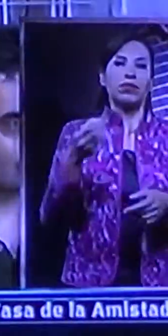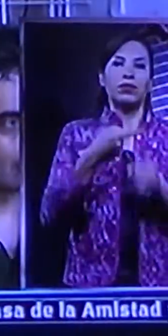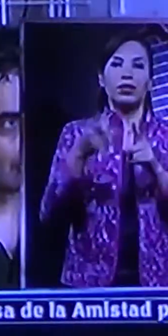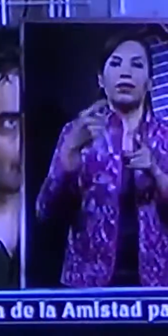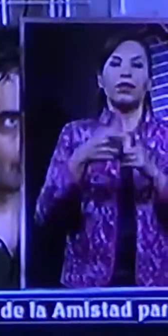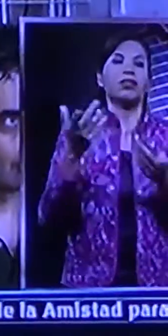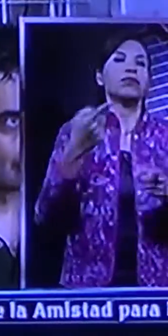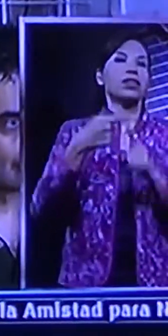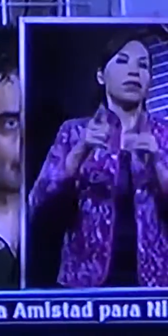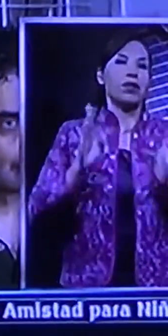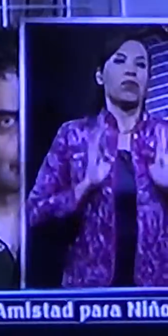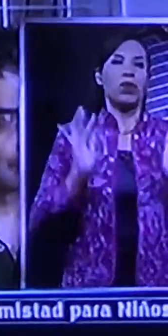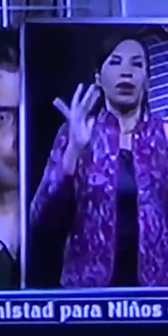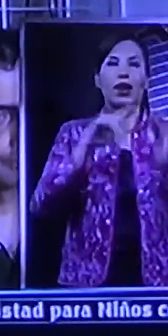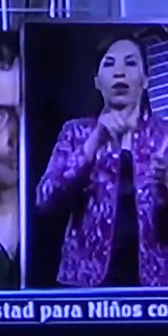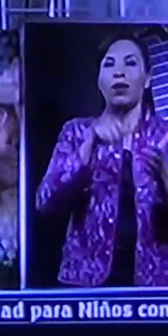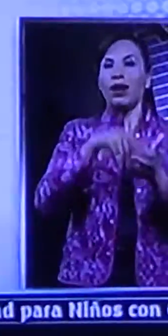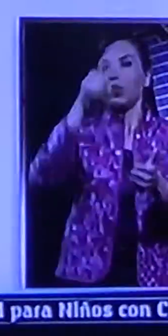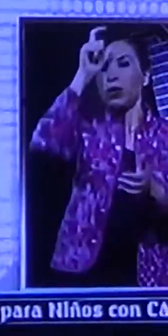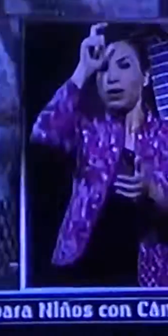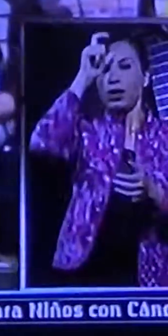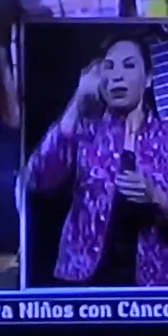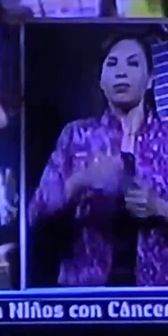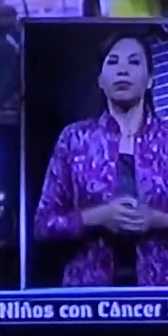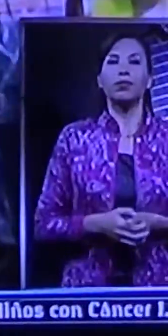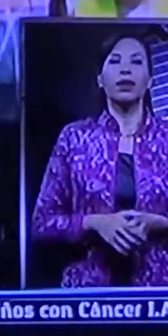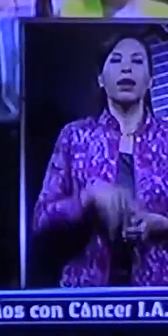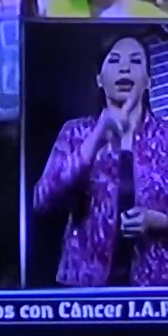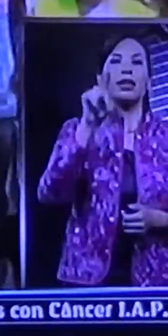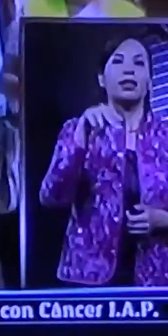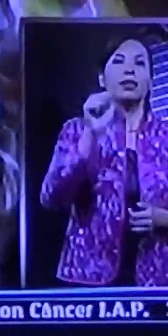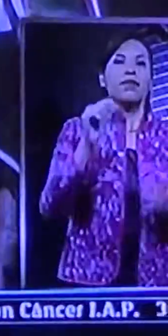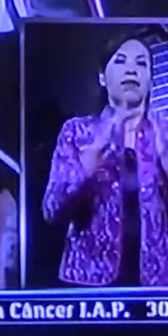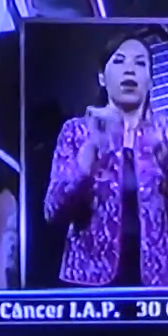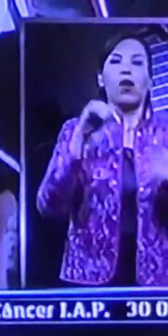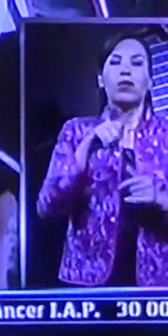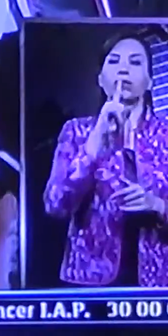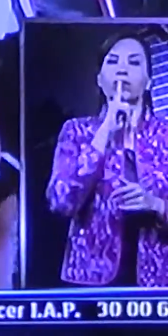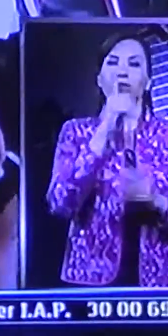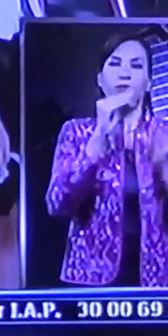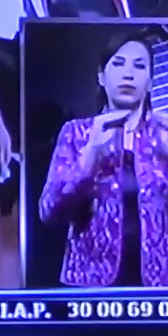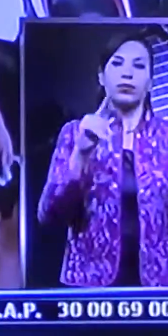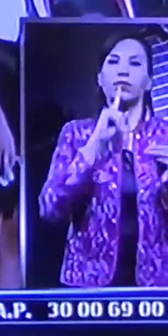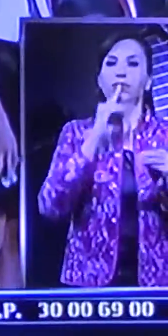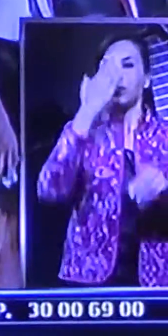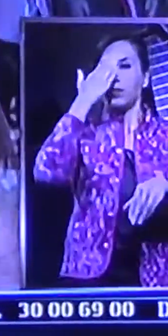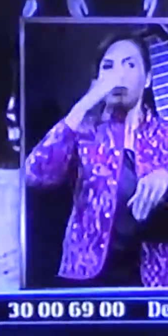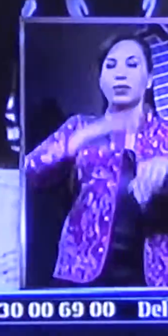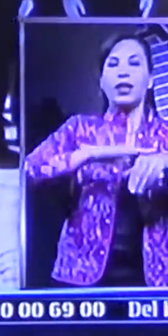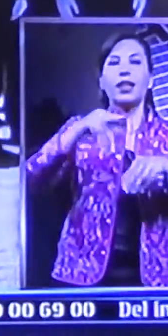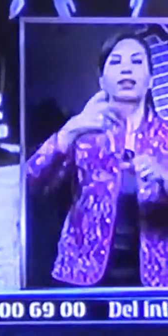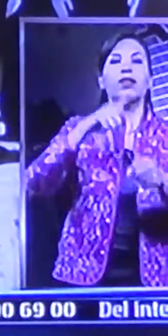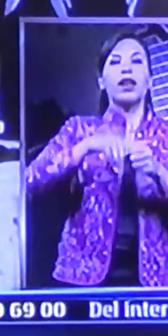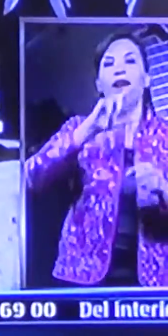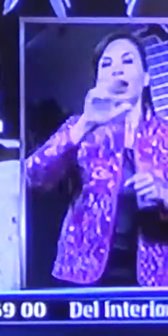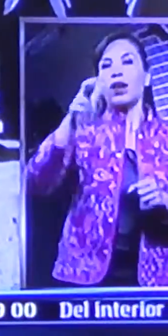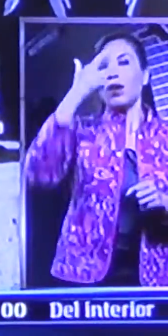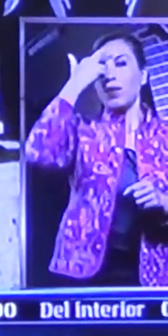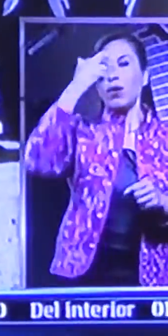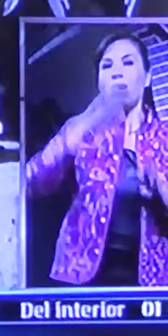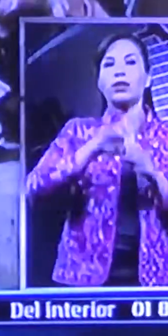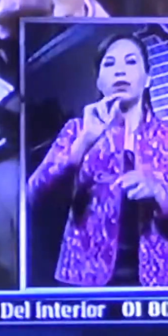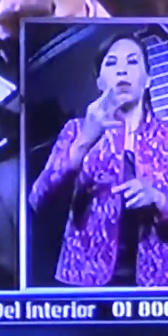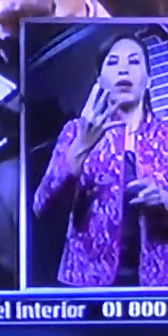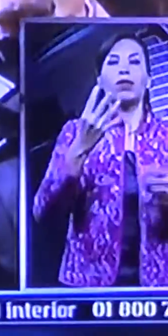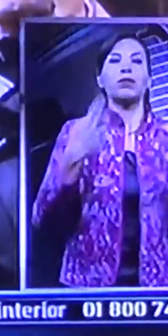esta jornada militar en Turquía. En Nice, en Francia, hoy se guardó un minuto de silencio nacional en recuerdo de los 84